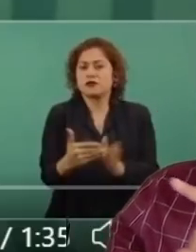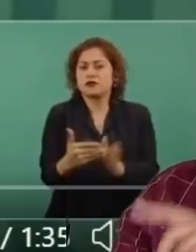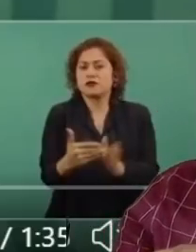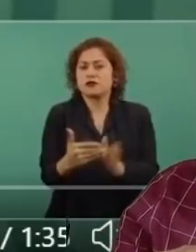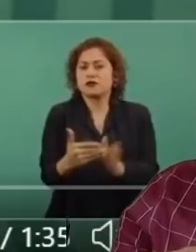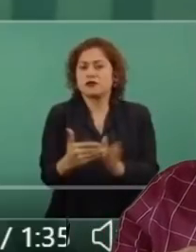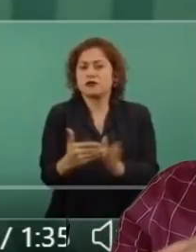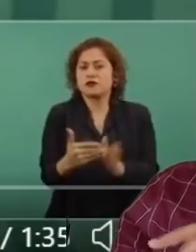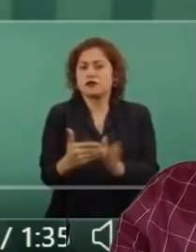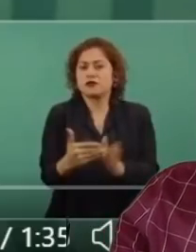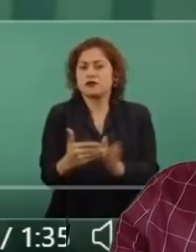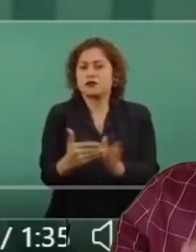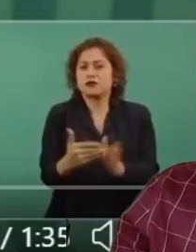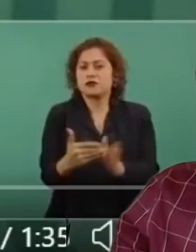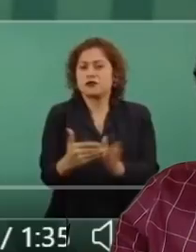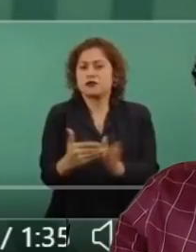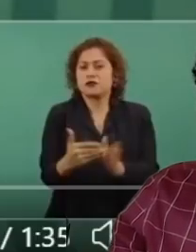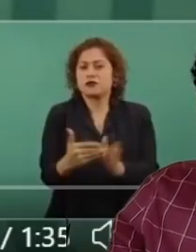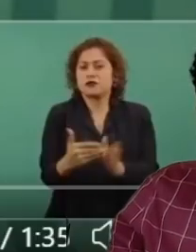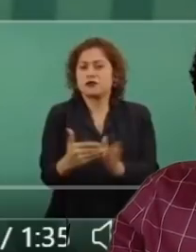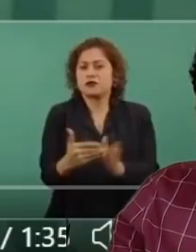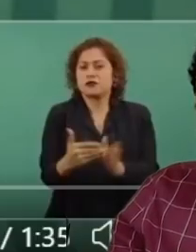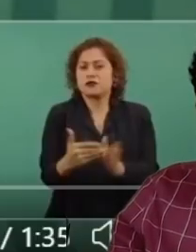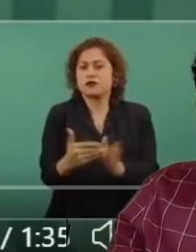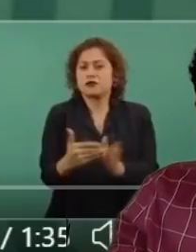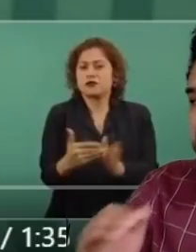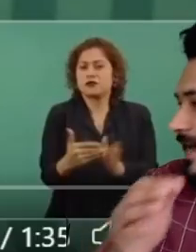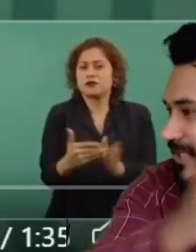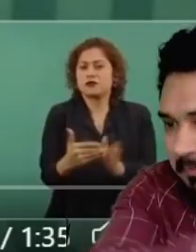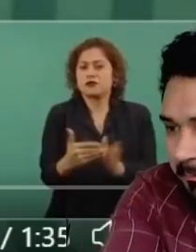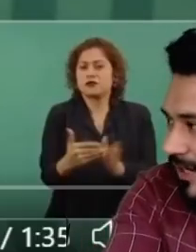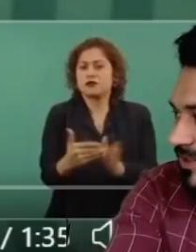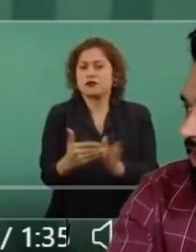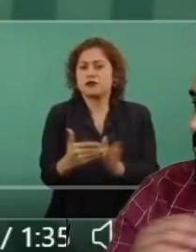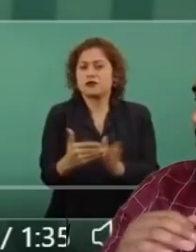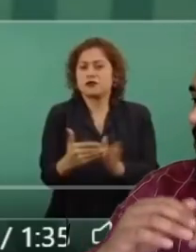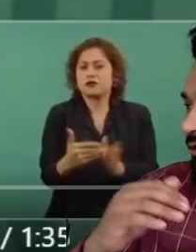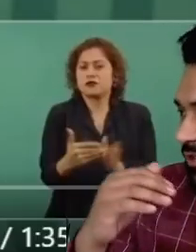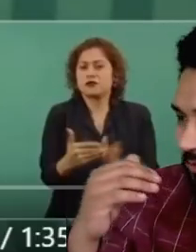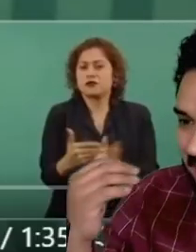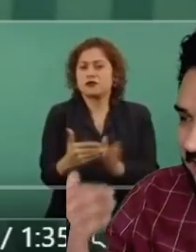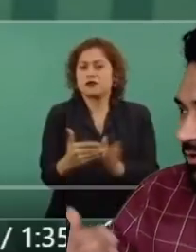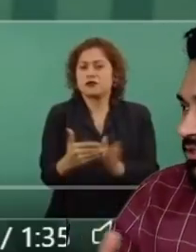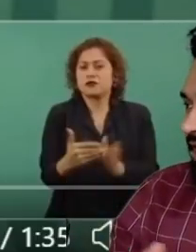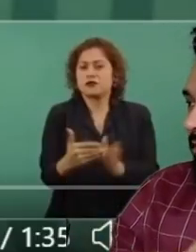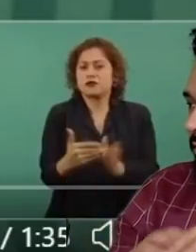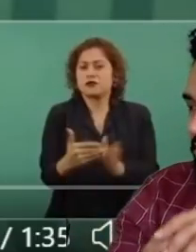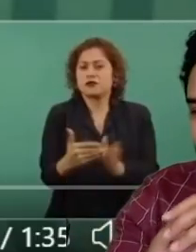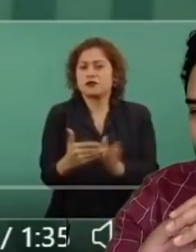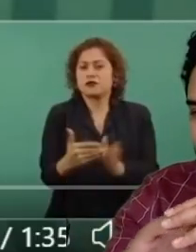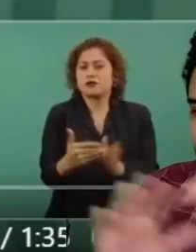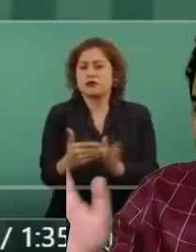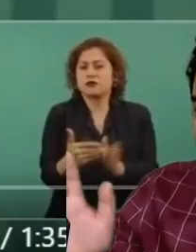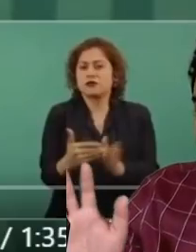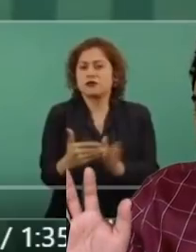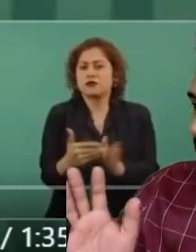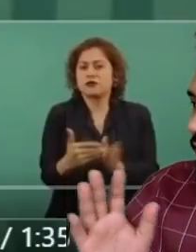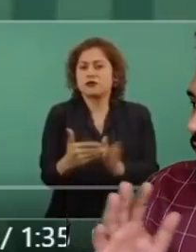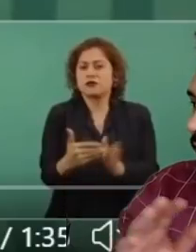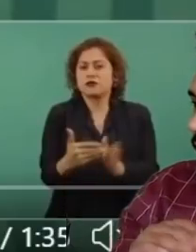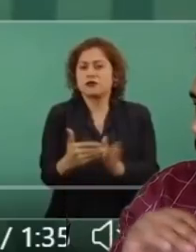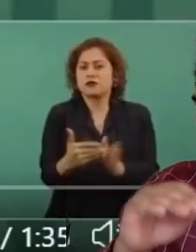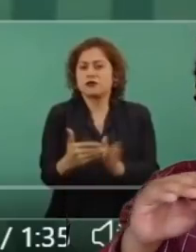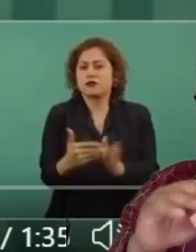significa que un amparo esté hecho, no significa que la reforma ya se va para atrás, que ya no se van a hacer los cambios y que el